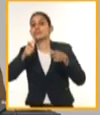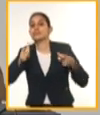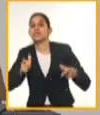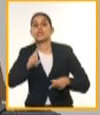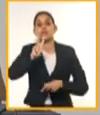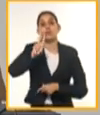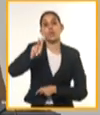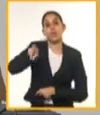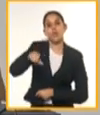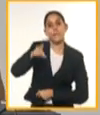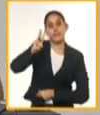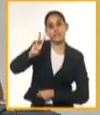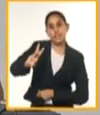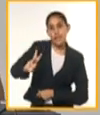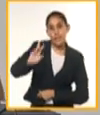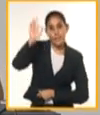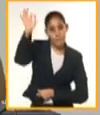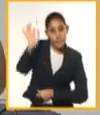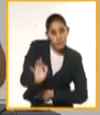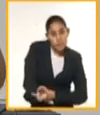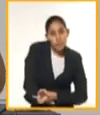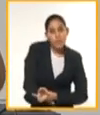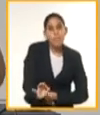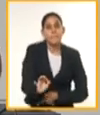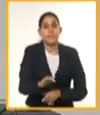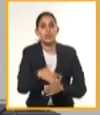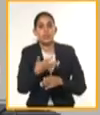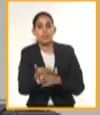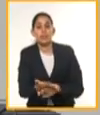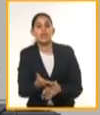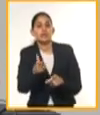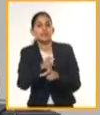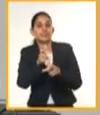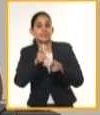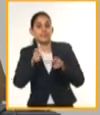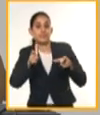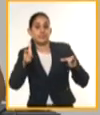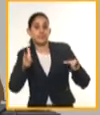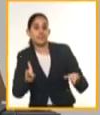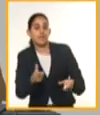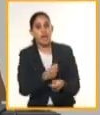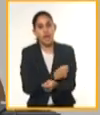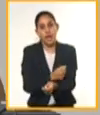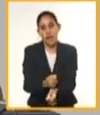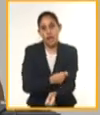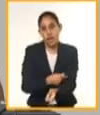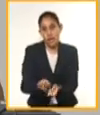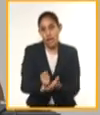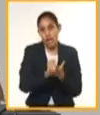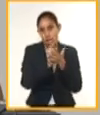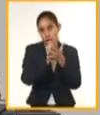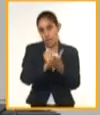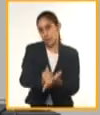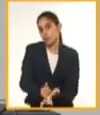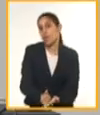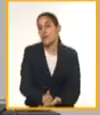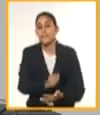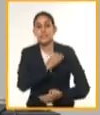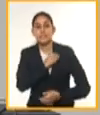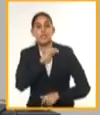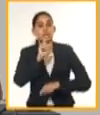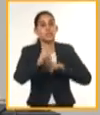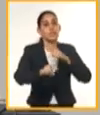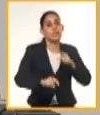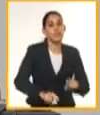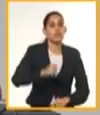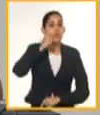del PIB para la ayuda, para crecimiento, ayuda en gastos militares y crecimiento de la ayuda a Ucrania. Cualquiera iría